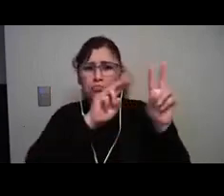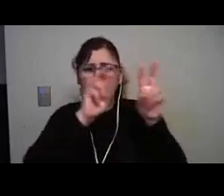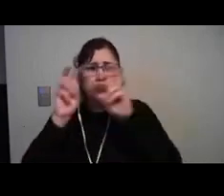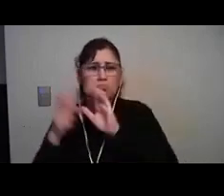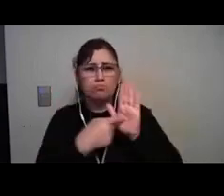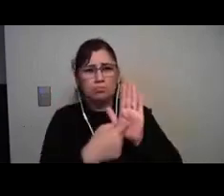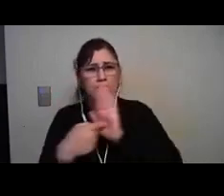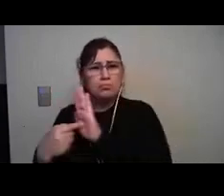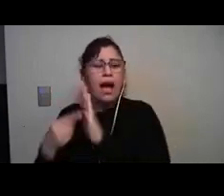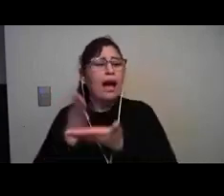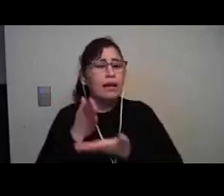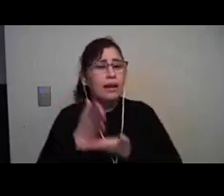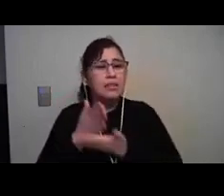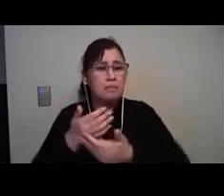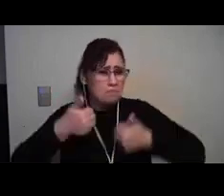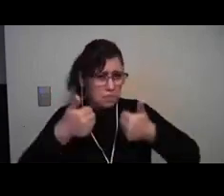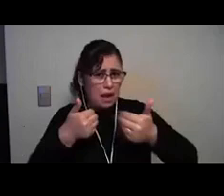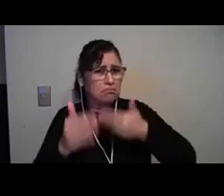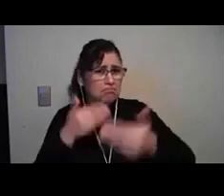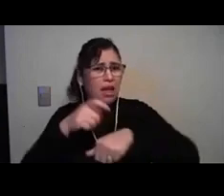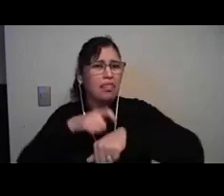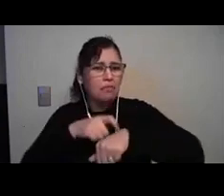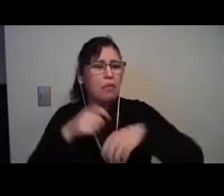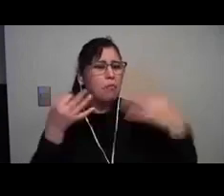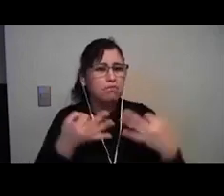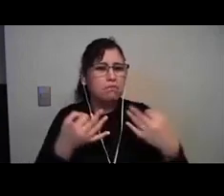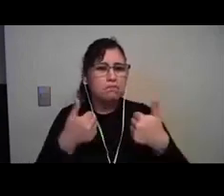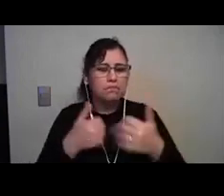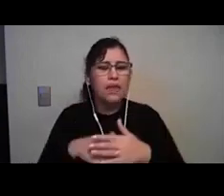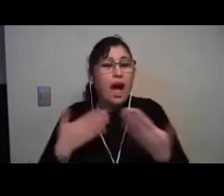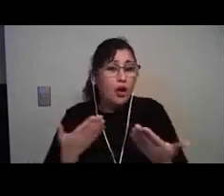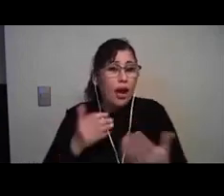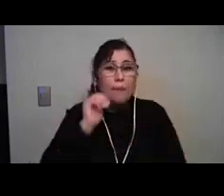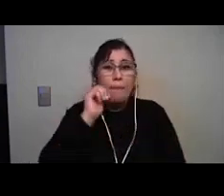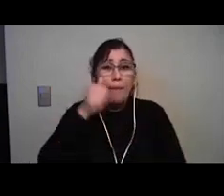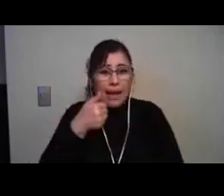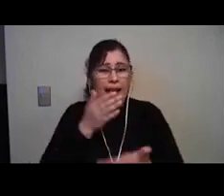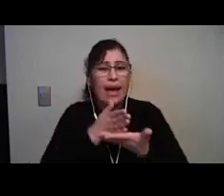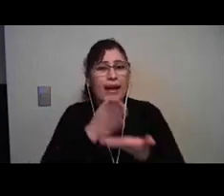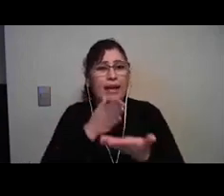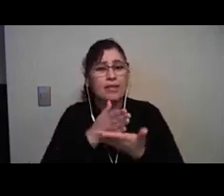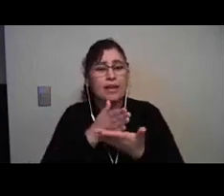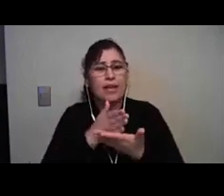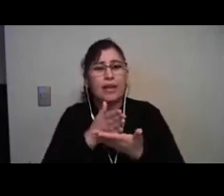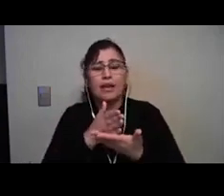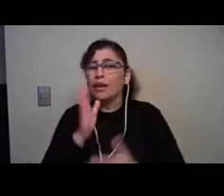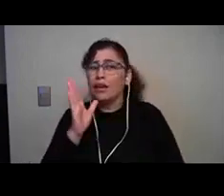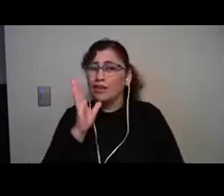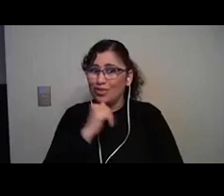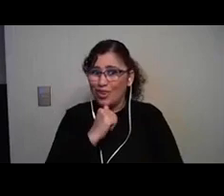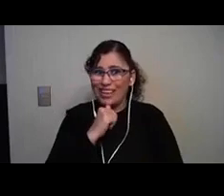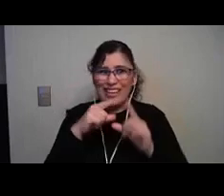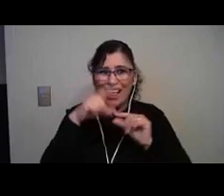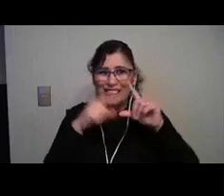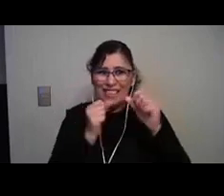¿ya? Entonces, mañana podríamos no realizar la cátedra de neurología, ¿ya? Y